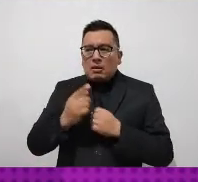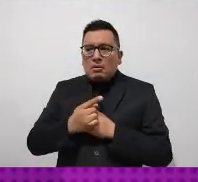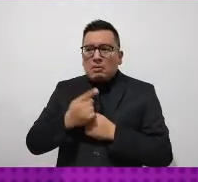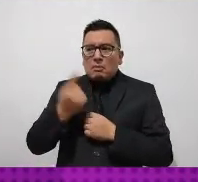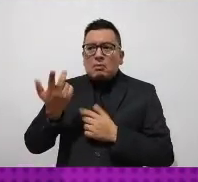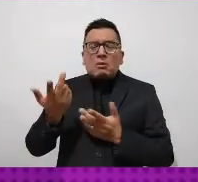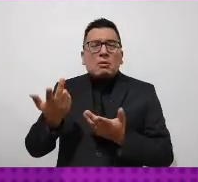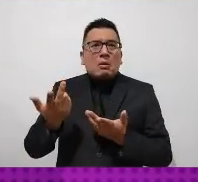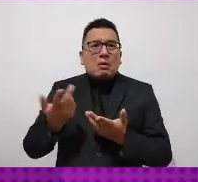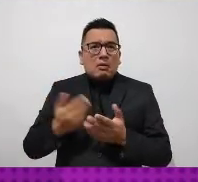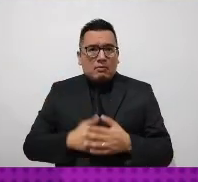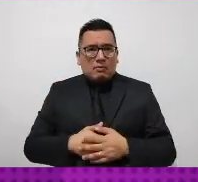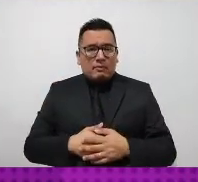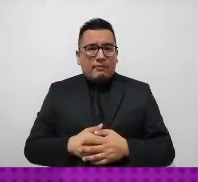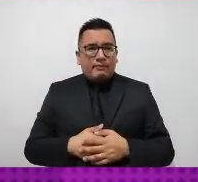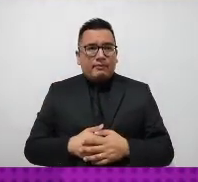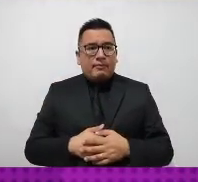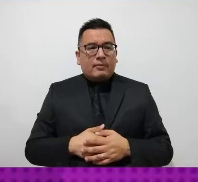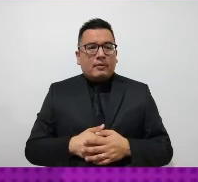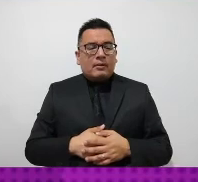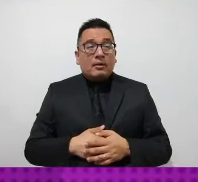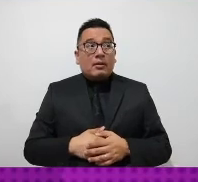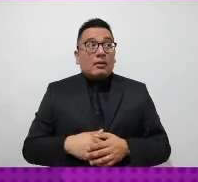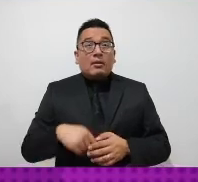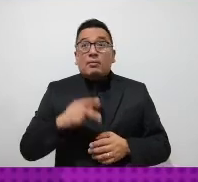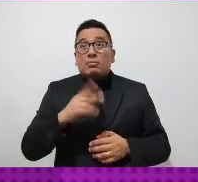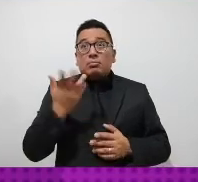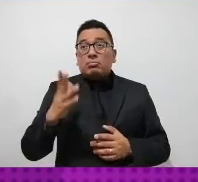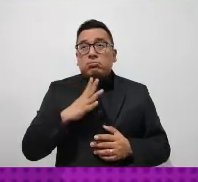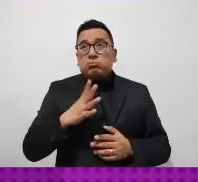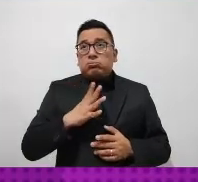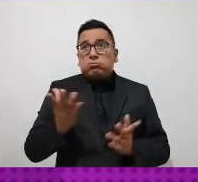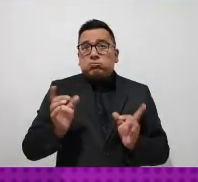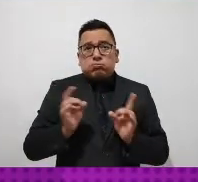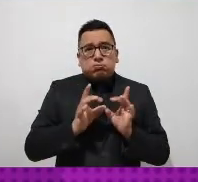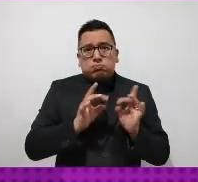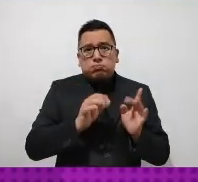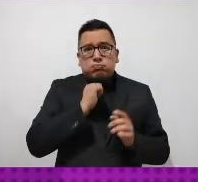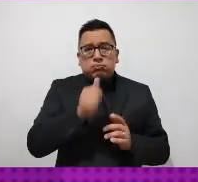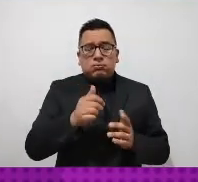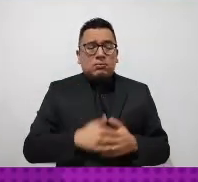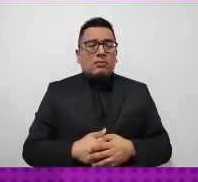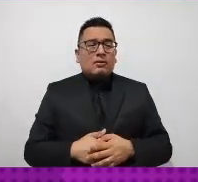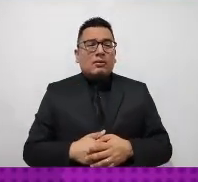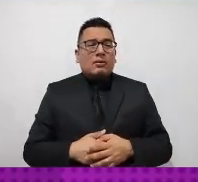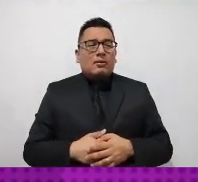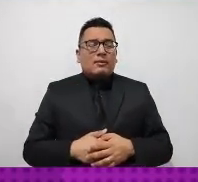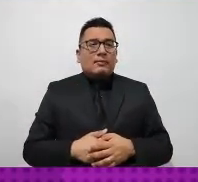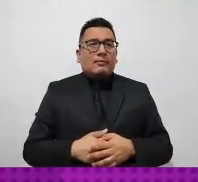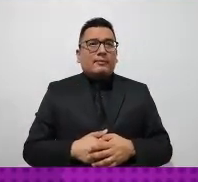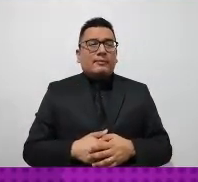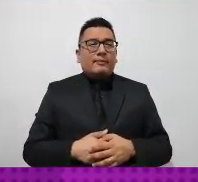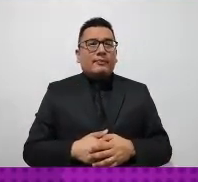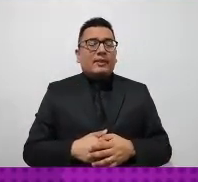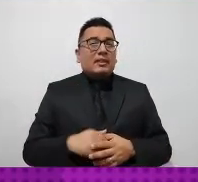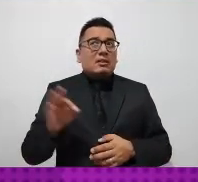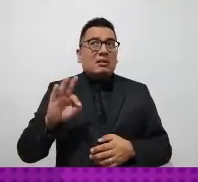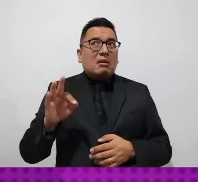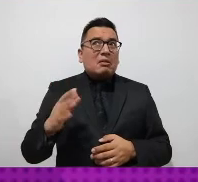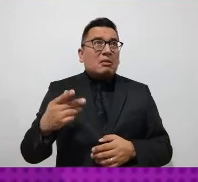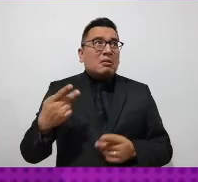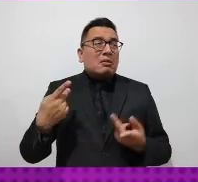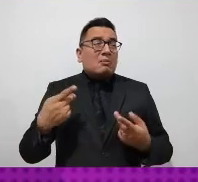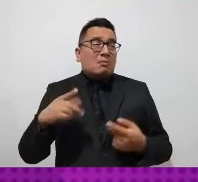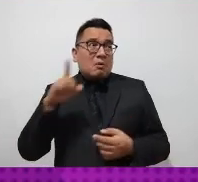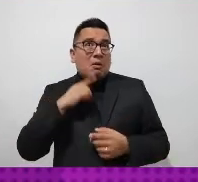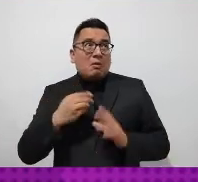sí fue violencia política y entonces no se generan los precedentes y peor aún, no se generan ni precedentes ni